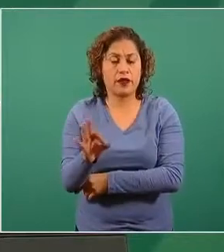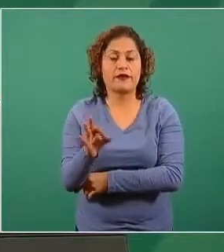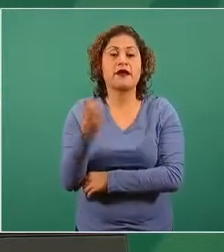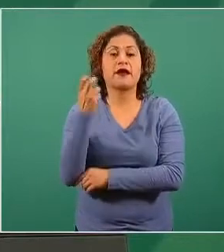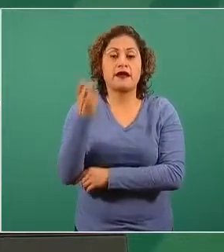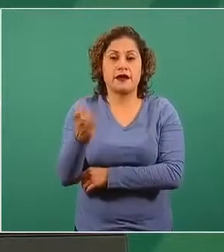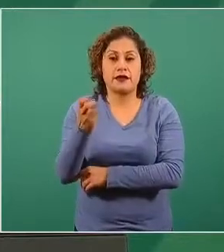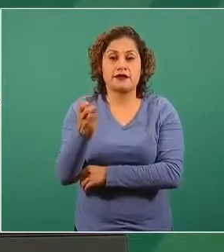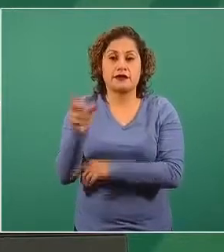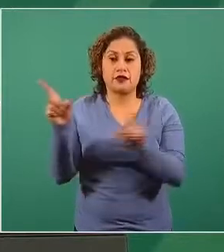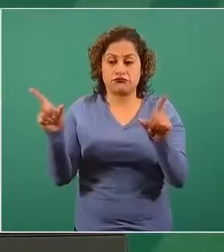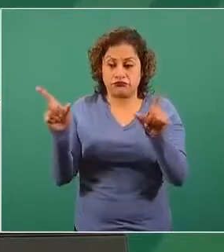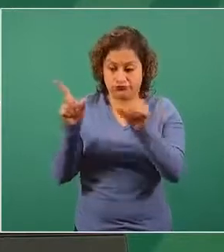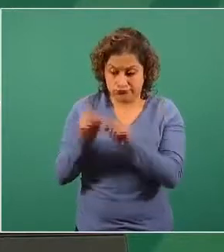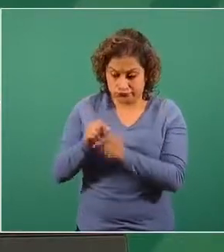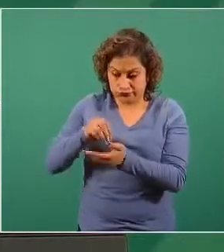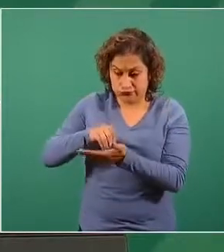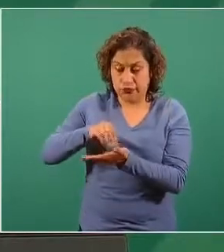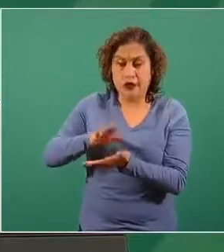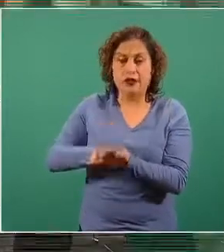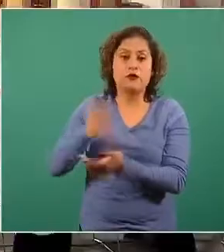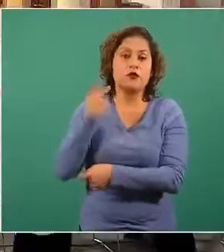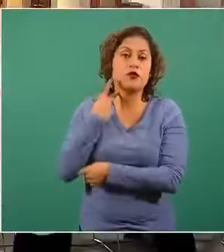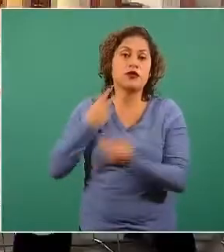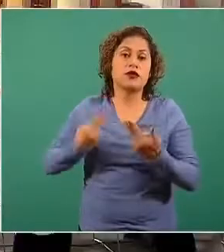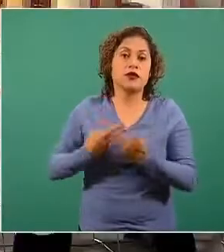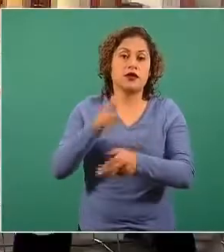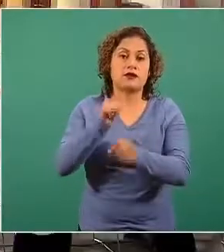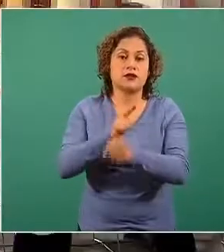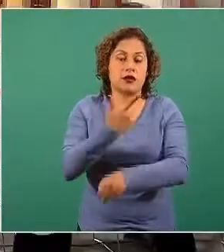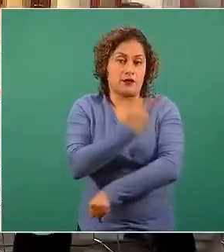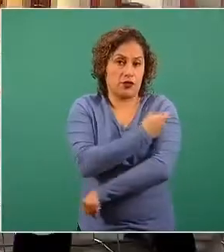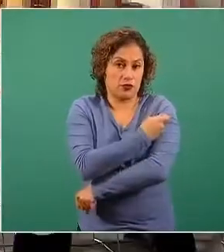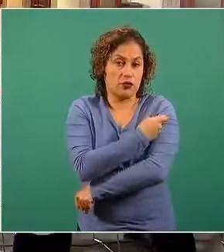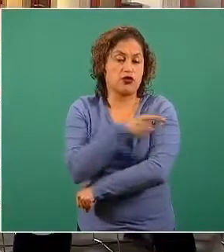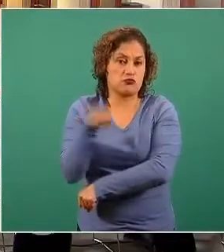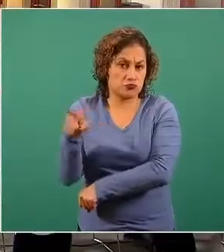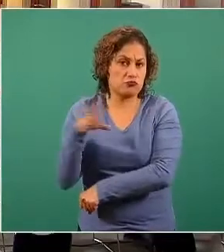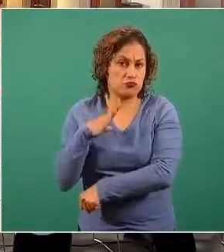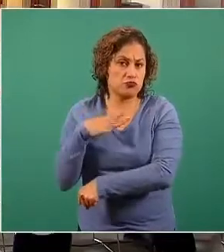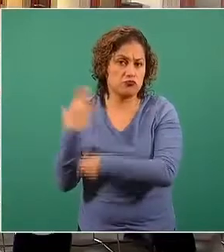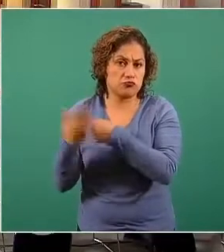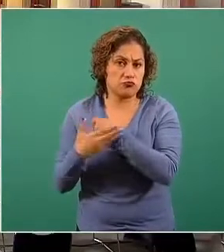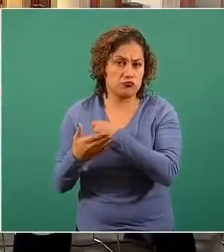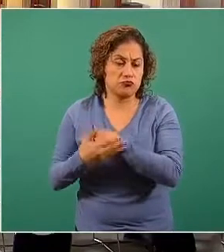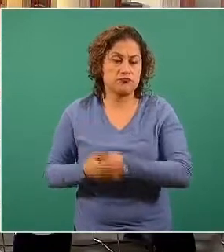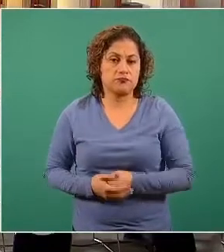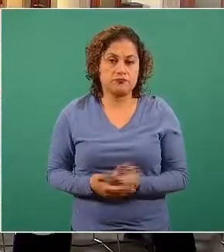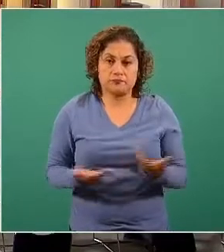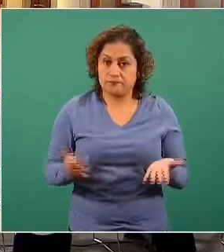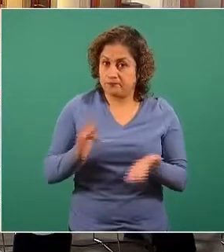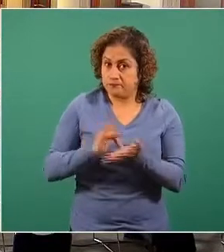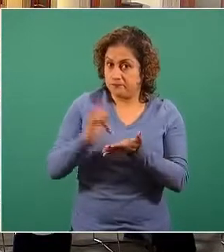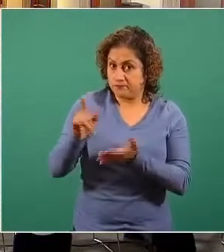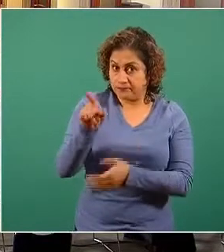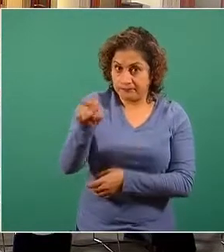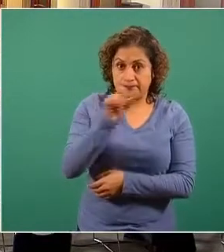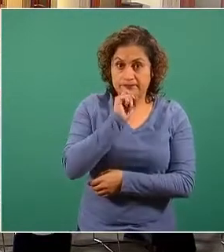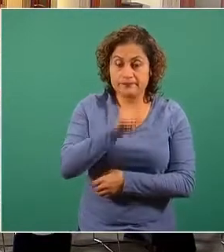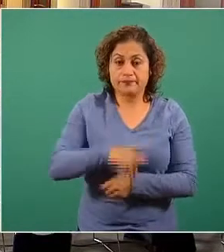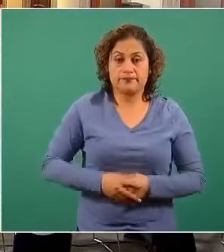en la Política Nacional de Vacunación. Al contrario, muchísimas gracias.